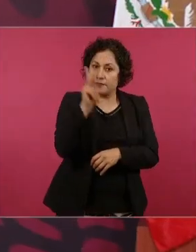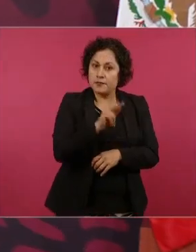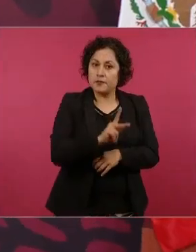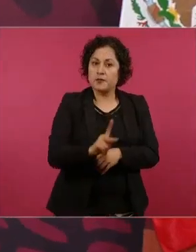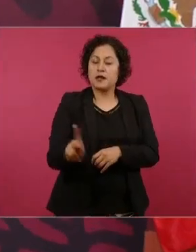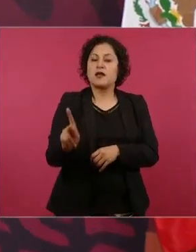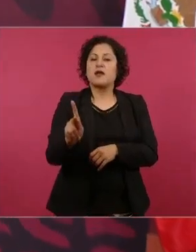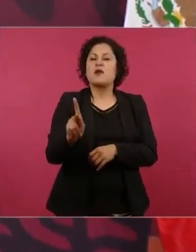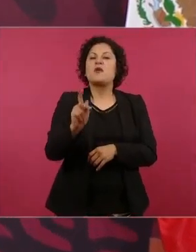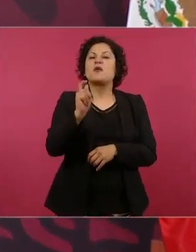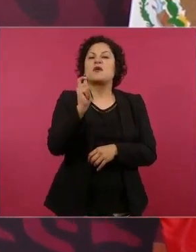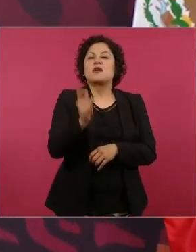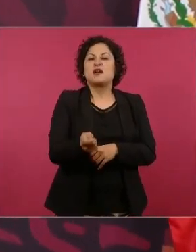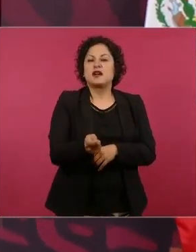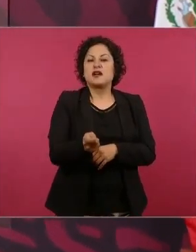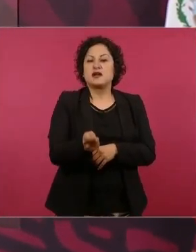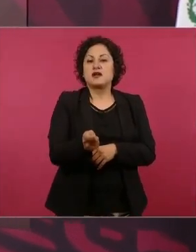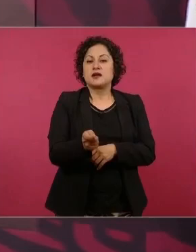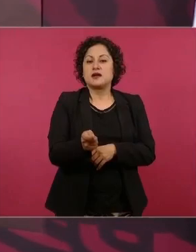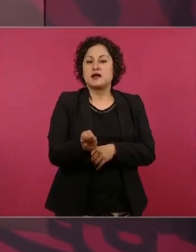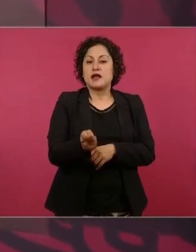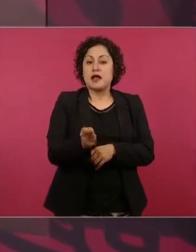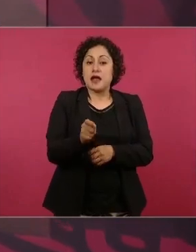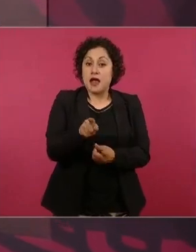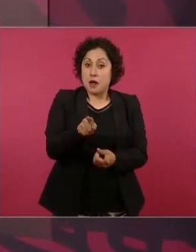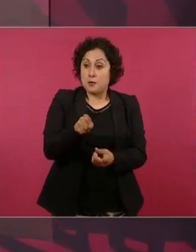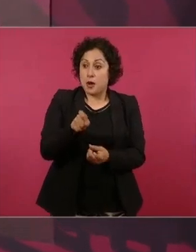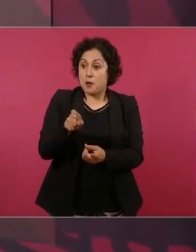se quedaron con el presupuesto público,